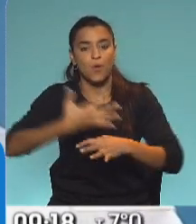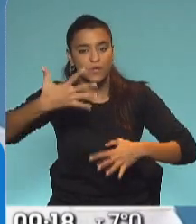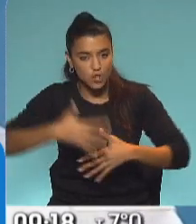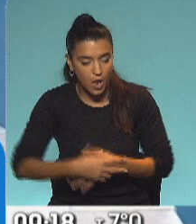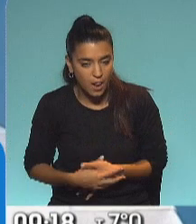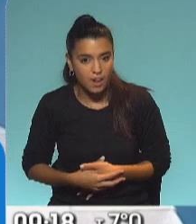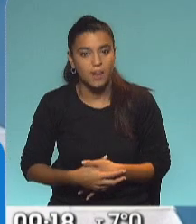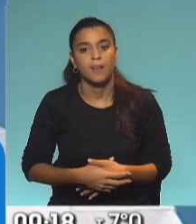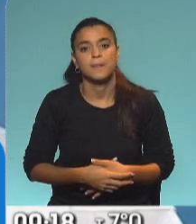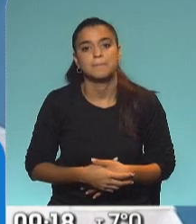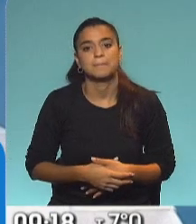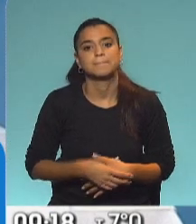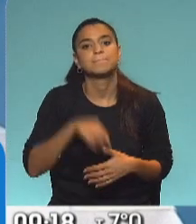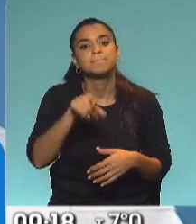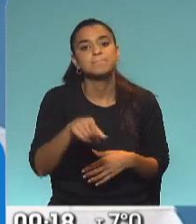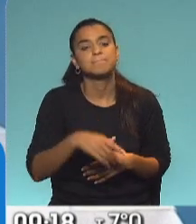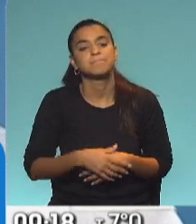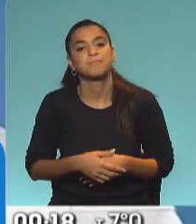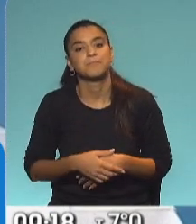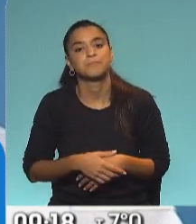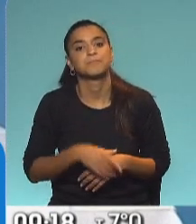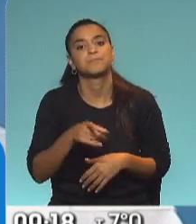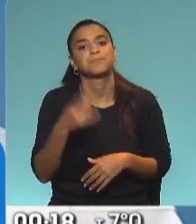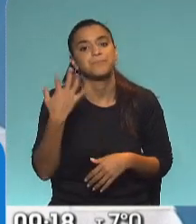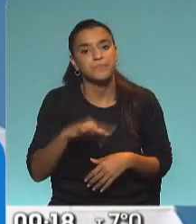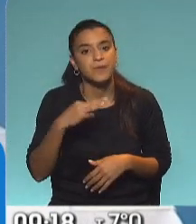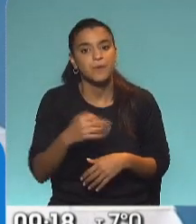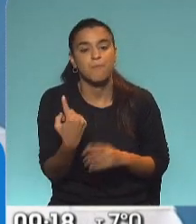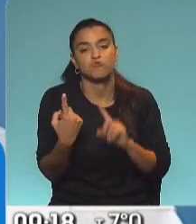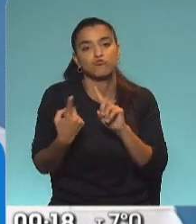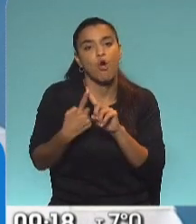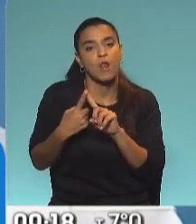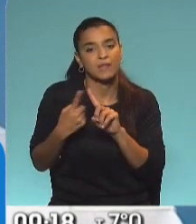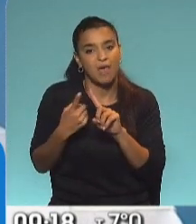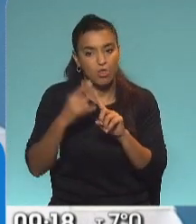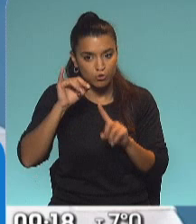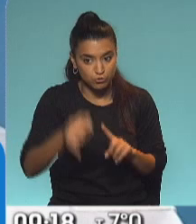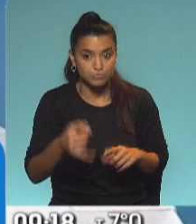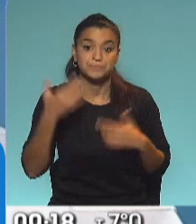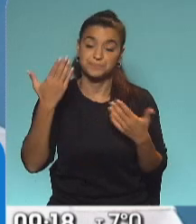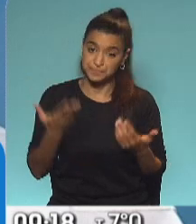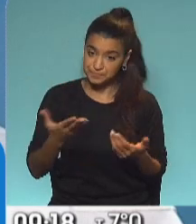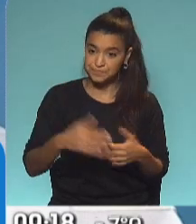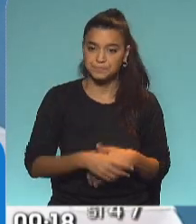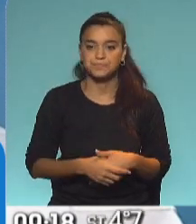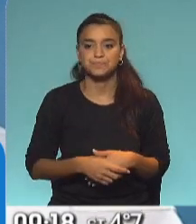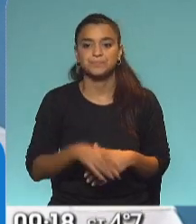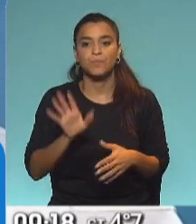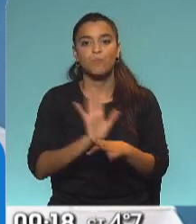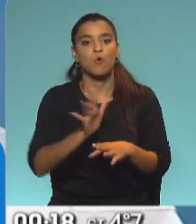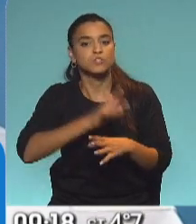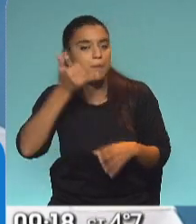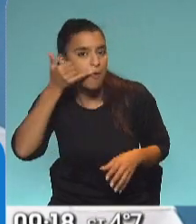especialistas, es que tenemos que estar conectados. Y entonces, hacer un